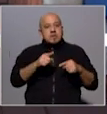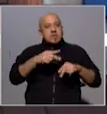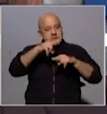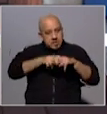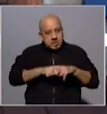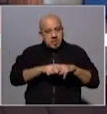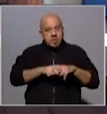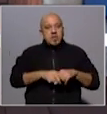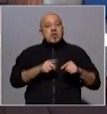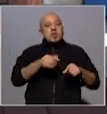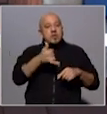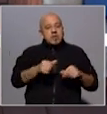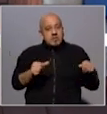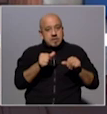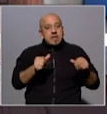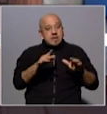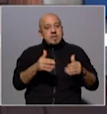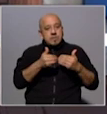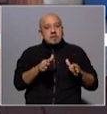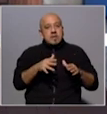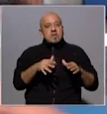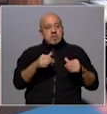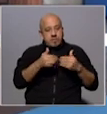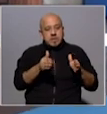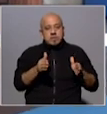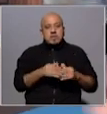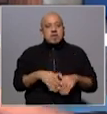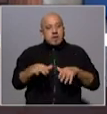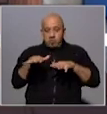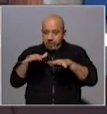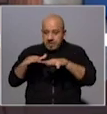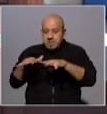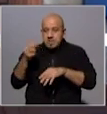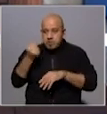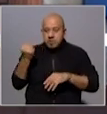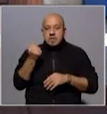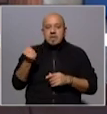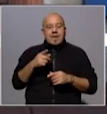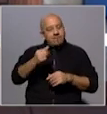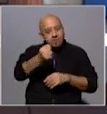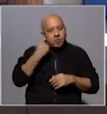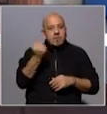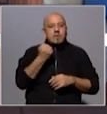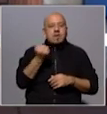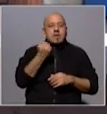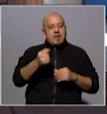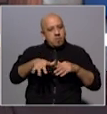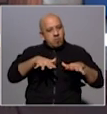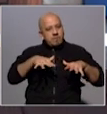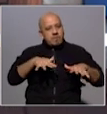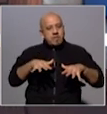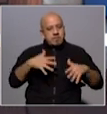sentada lo único que tengo que hacer es empezar a moverme cuando el profe empieza a moverse es importante moverse fundamental sí